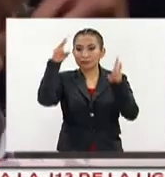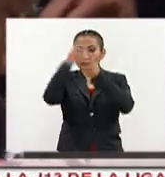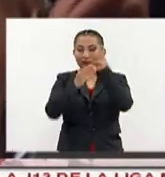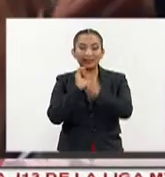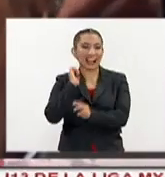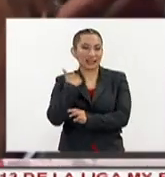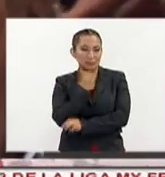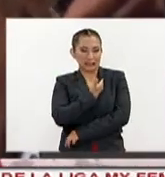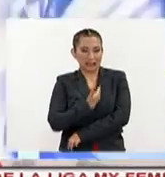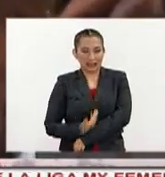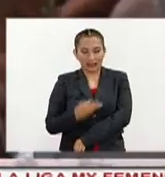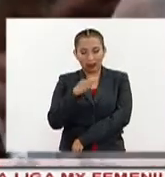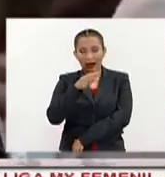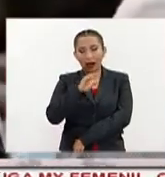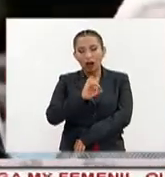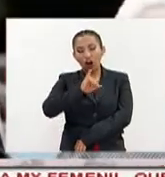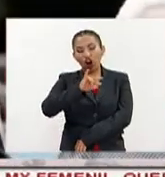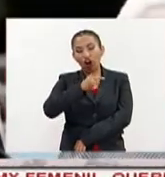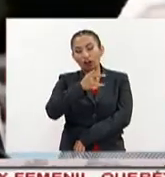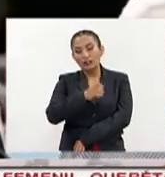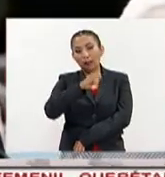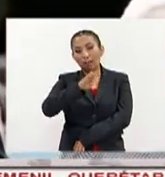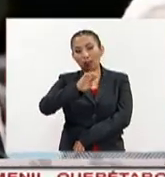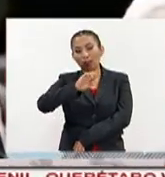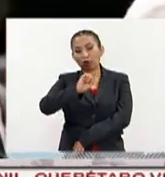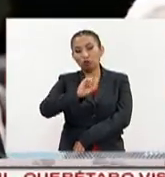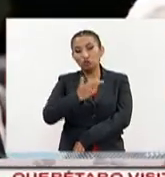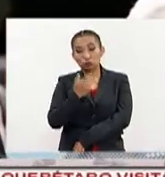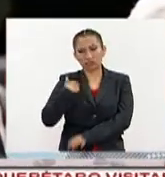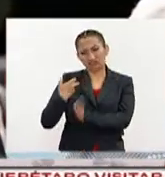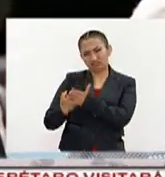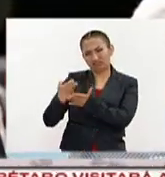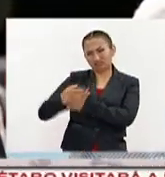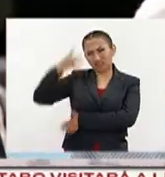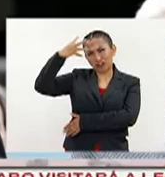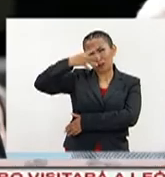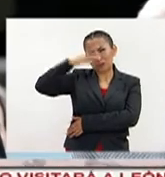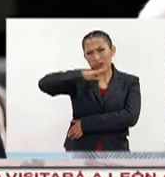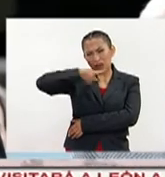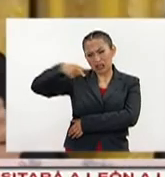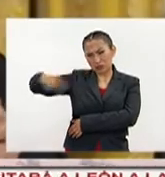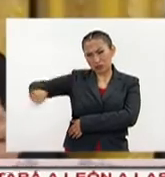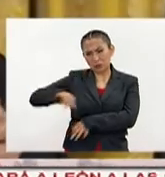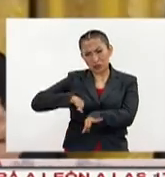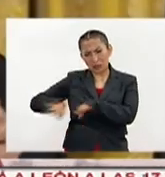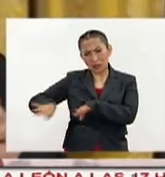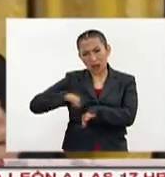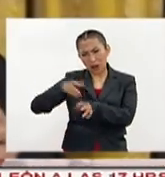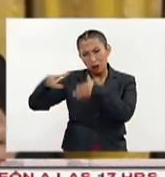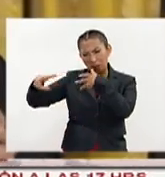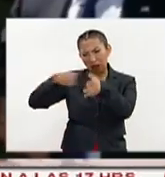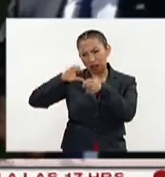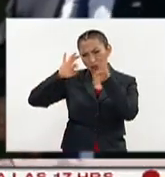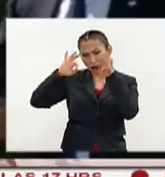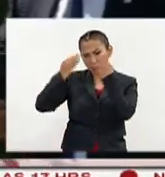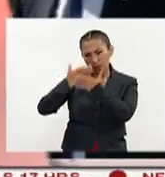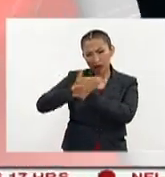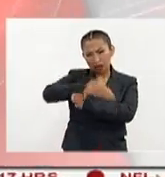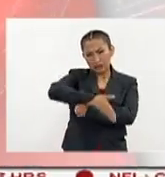el expresidente estadounidense George W. Bush criticó a Donald Trump por sus políticas de comercio y